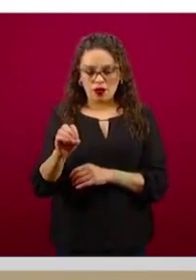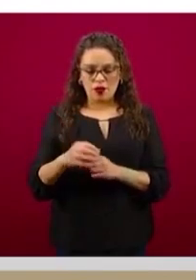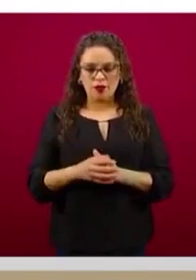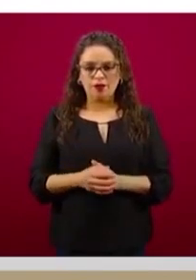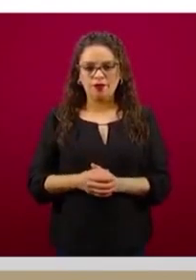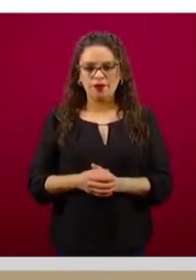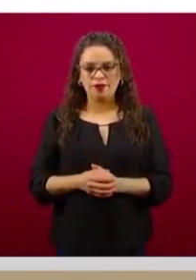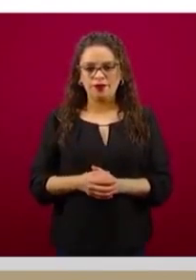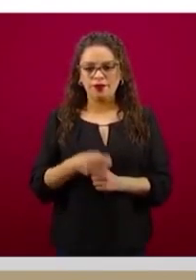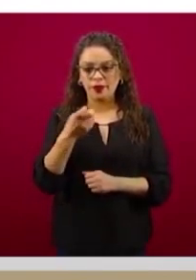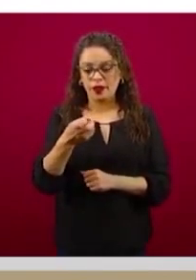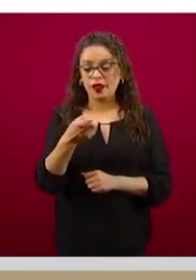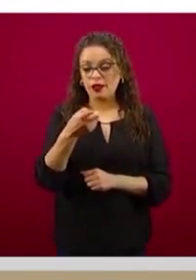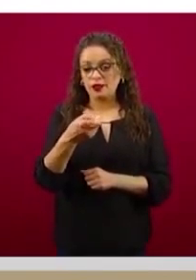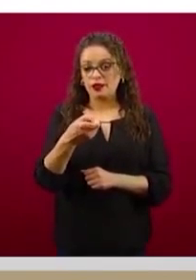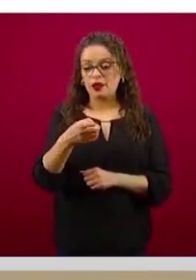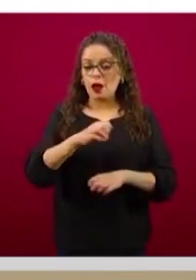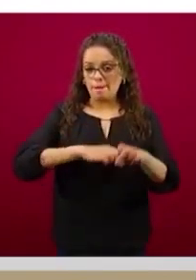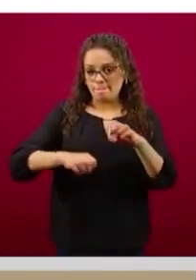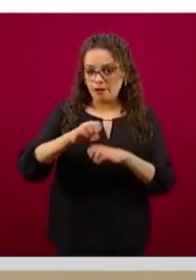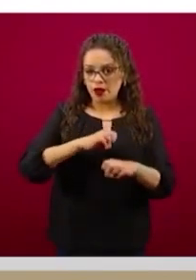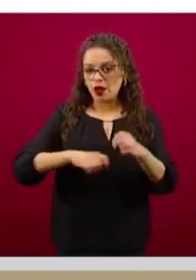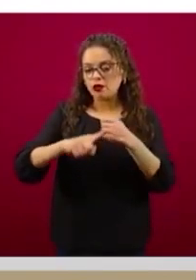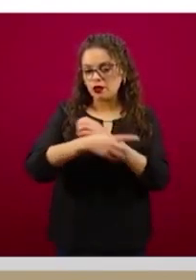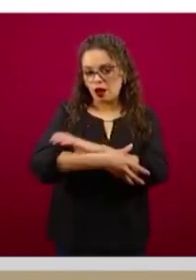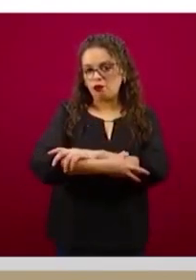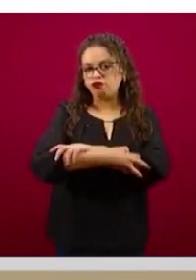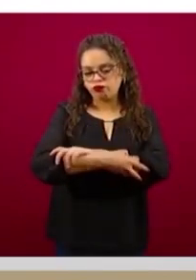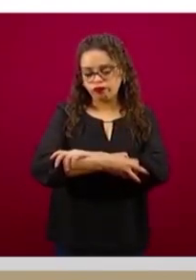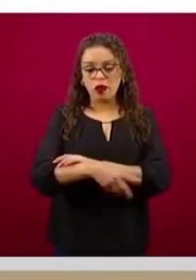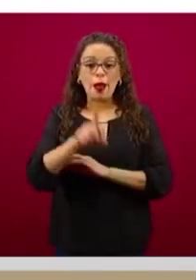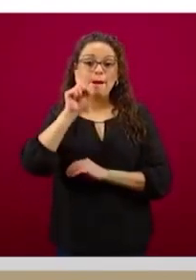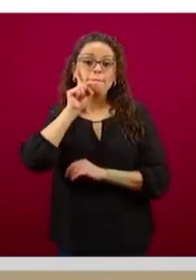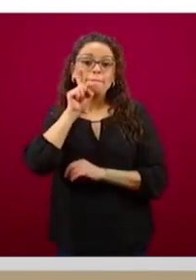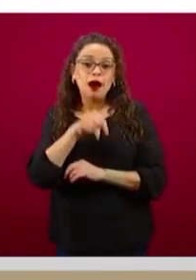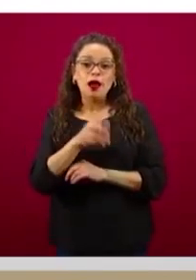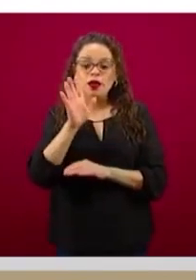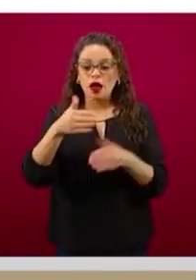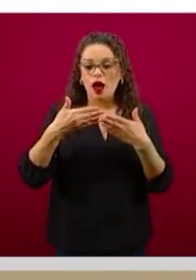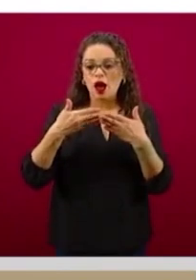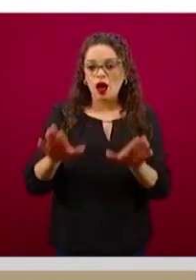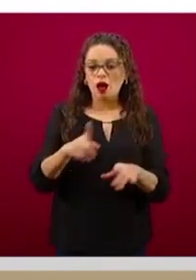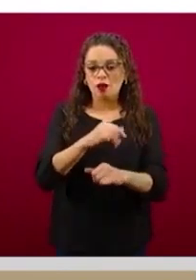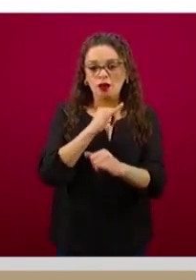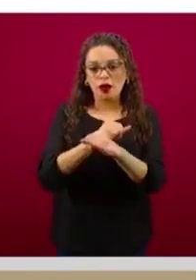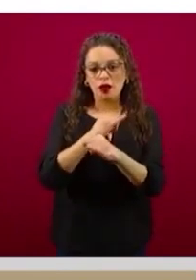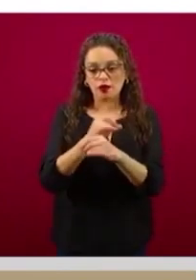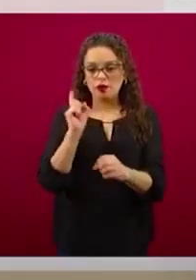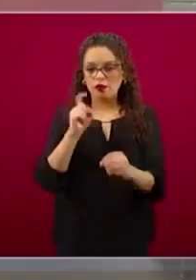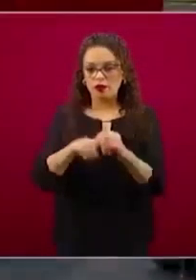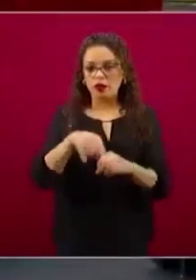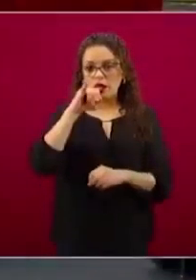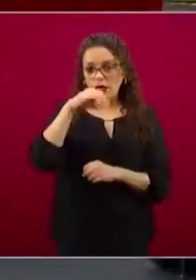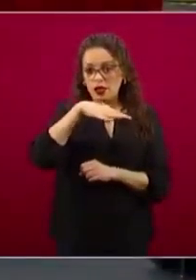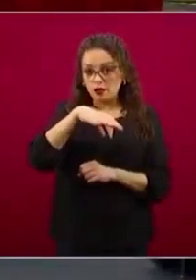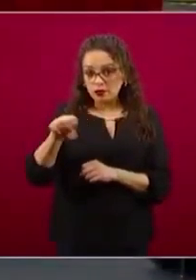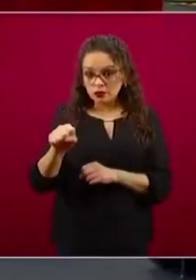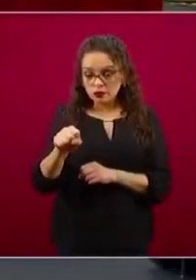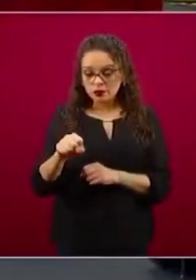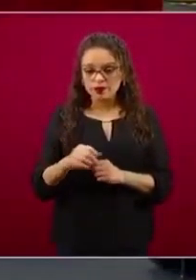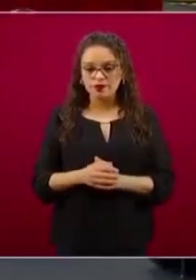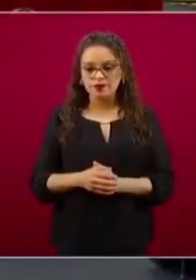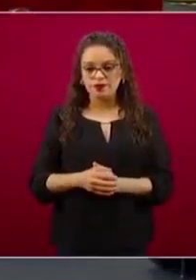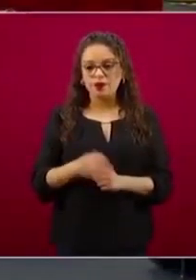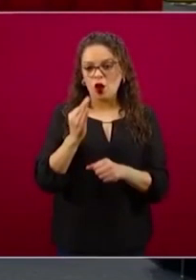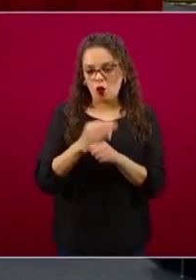solidarios desde ahí el día de mañana se habilitará ya la plataforma en el seguro social ahorita les explicaremos